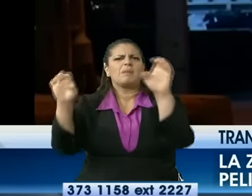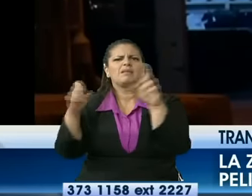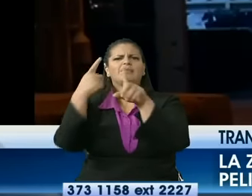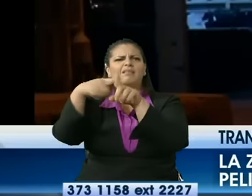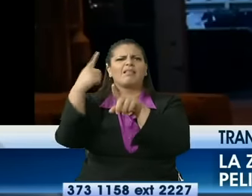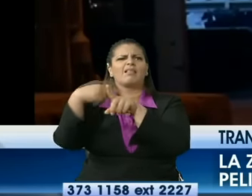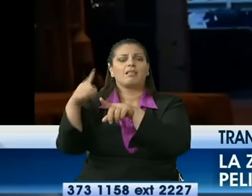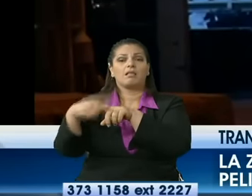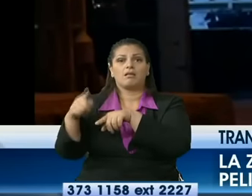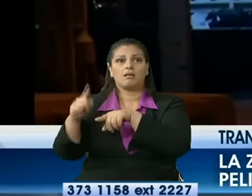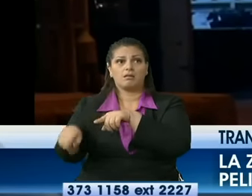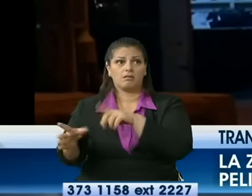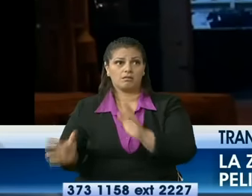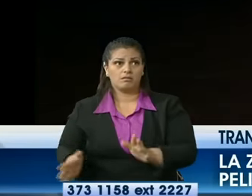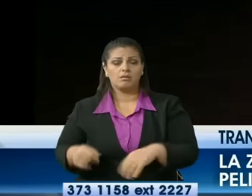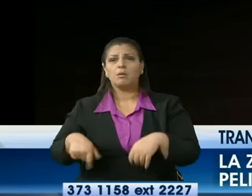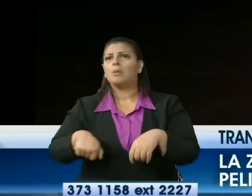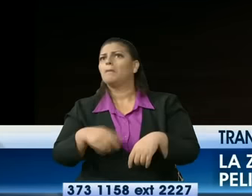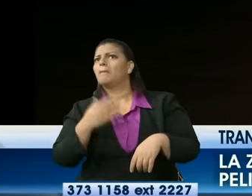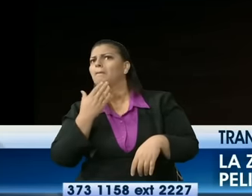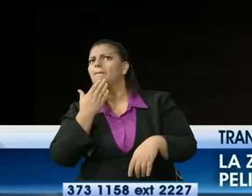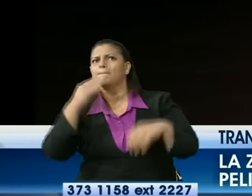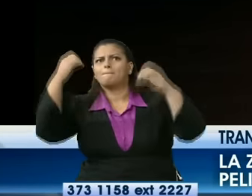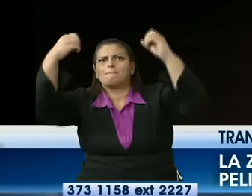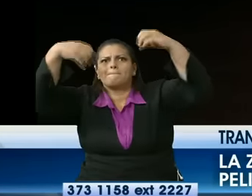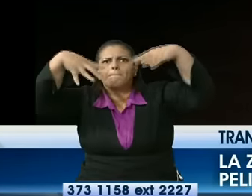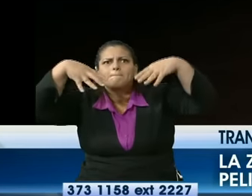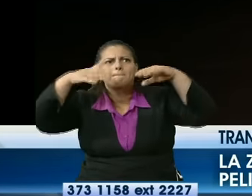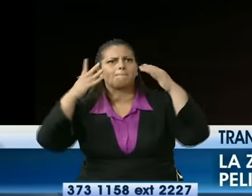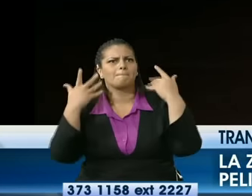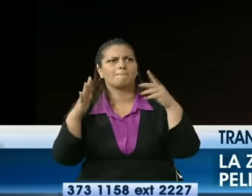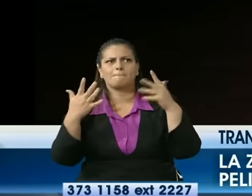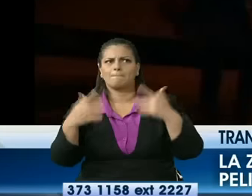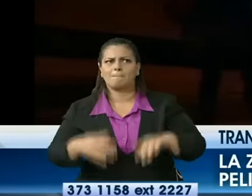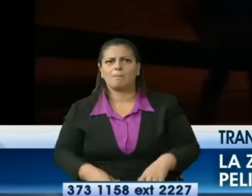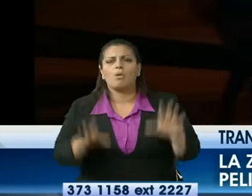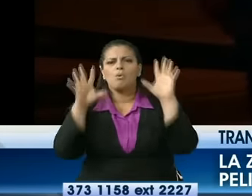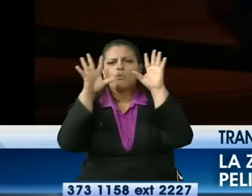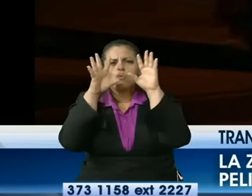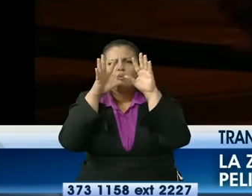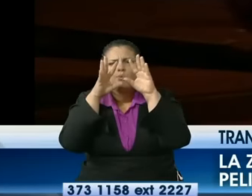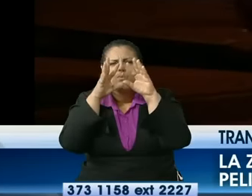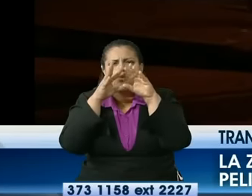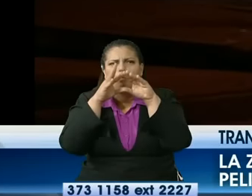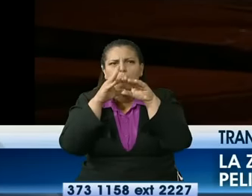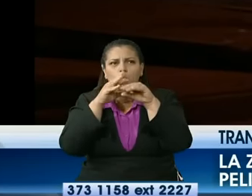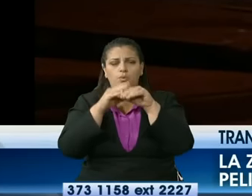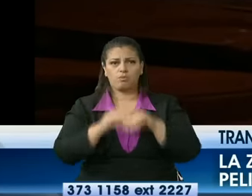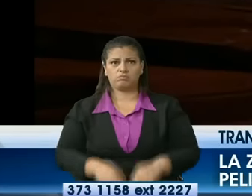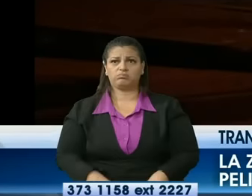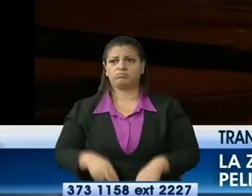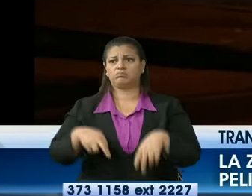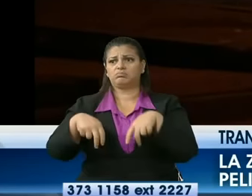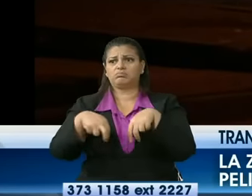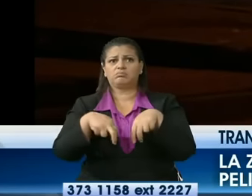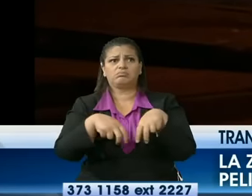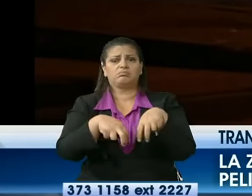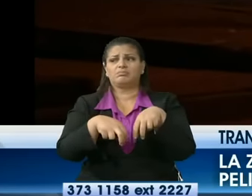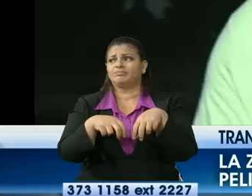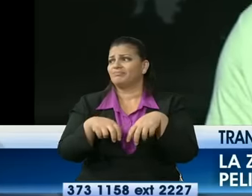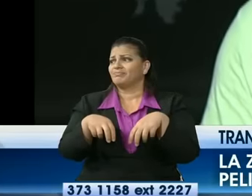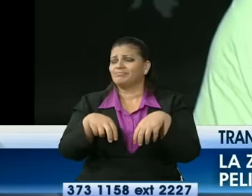transeúntes aseguran que el lugar está desprovisto de luminarias suficientes para que alumbren el sector. Esto asusta a los que caminan por